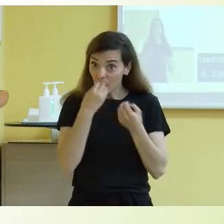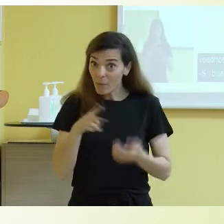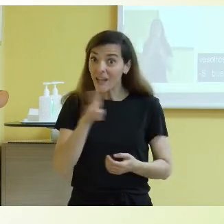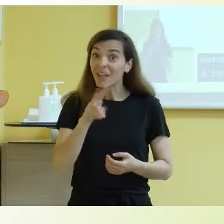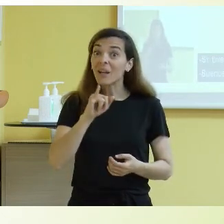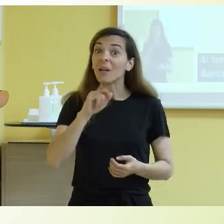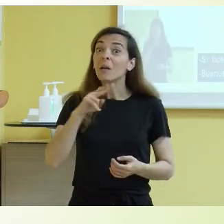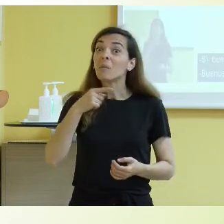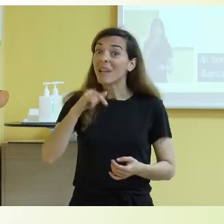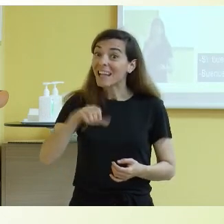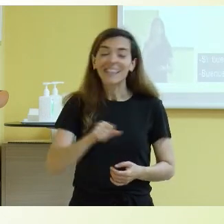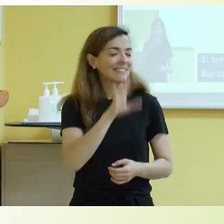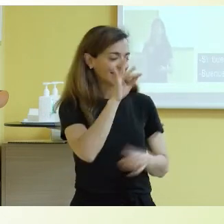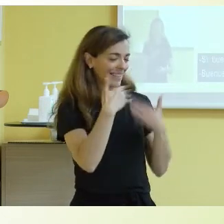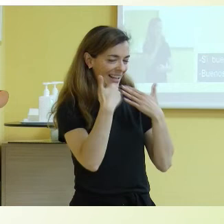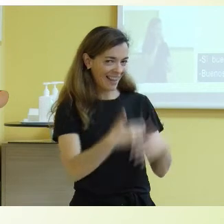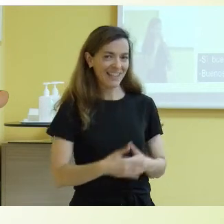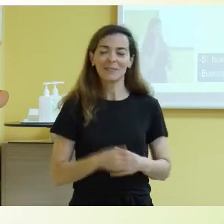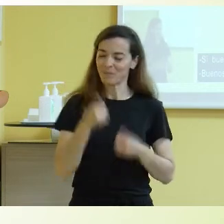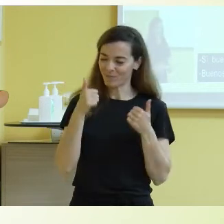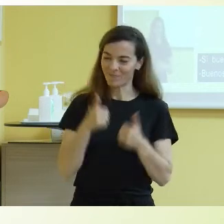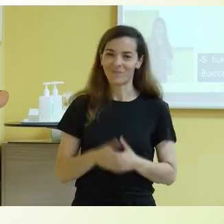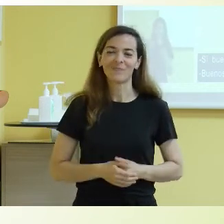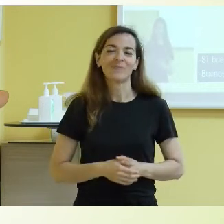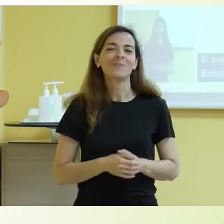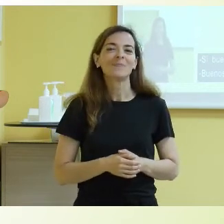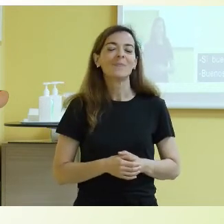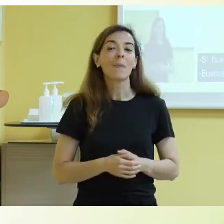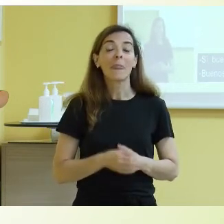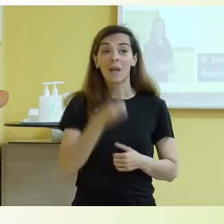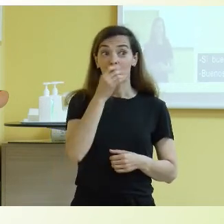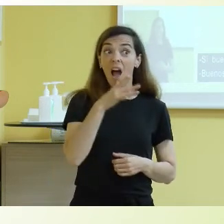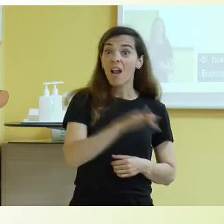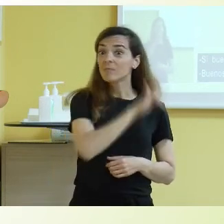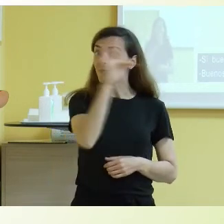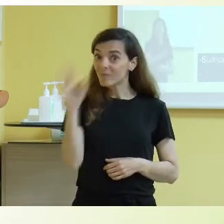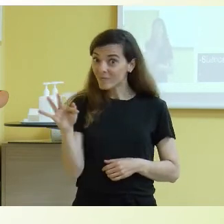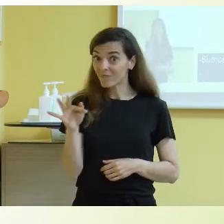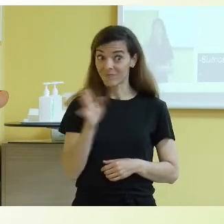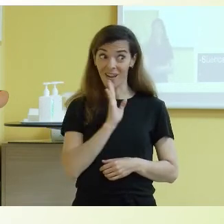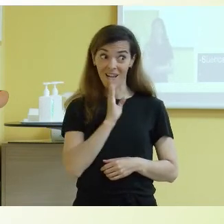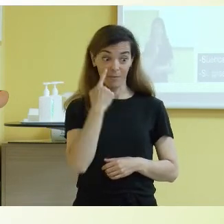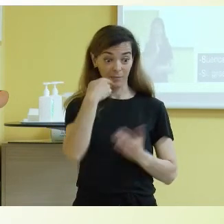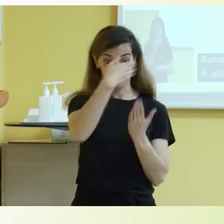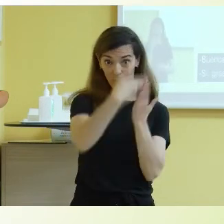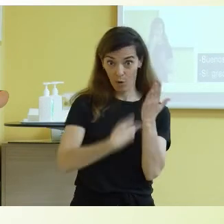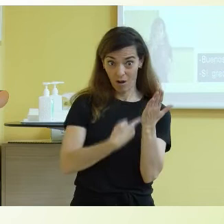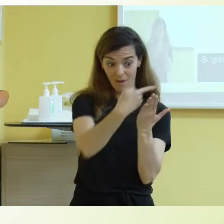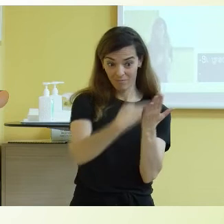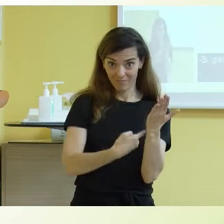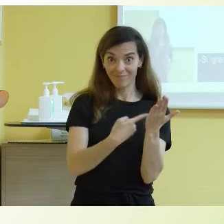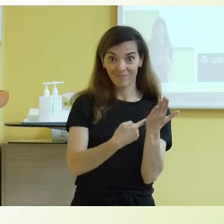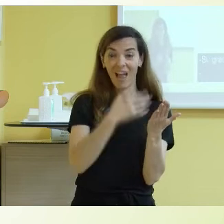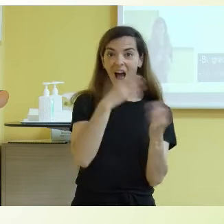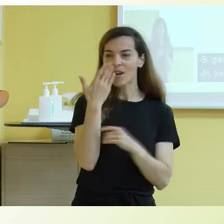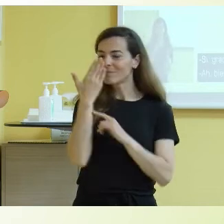Virginia? Sí, gracias. Ah, bien, sí, te oigo bien. Bueno, pues a continuación, como ya habéis visto en el programa, vamos a